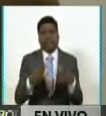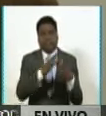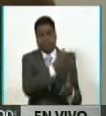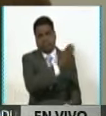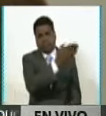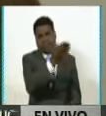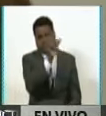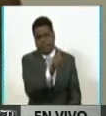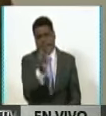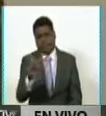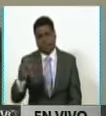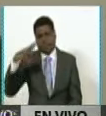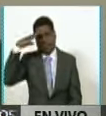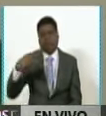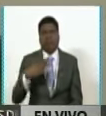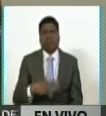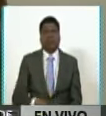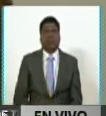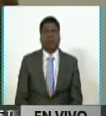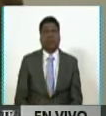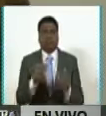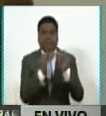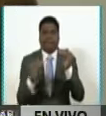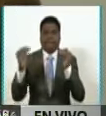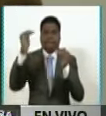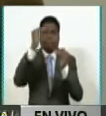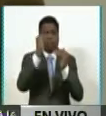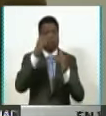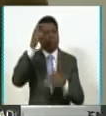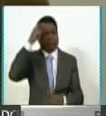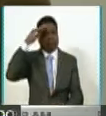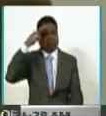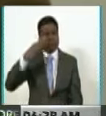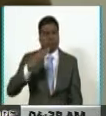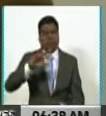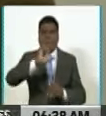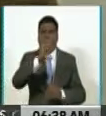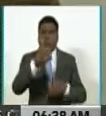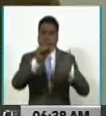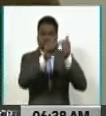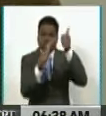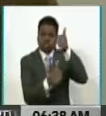almirantes, oficiales superiores, oficiales subalternos,